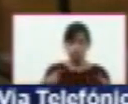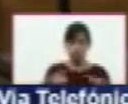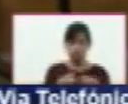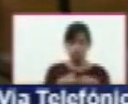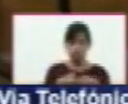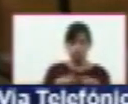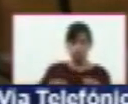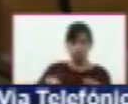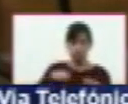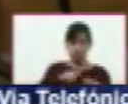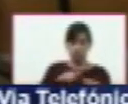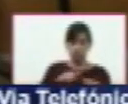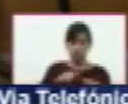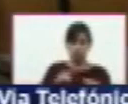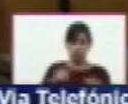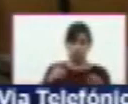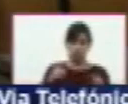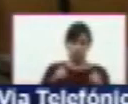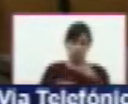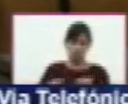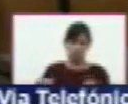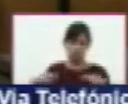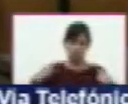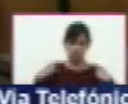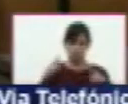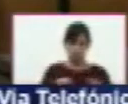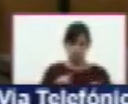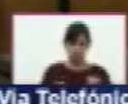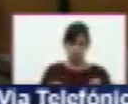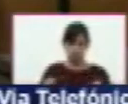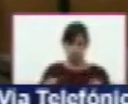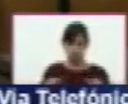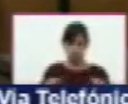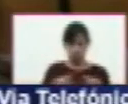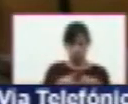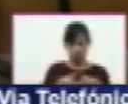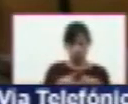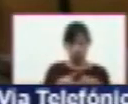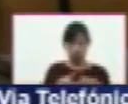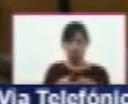Más tarde, varios días después, Morena solicitó